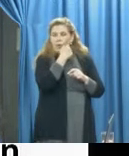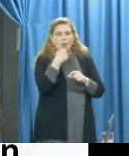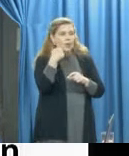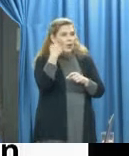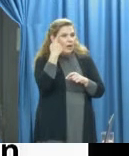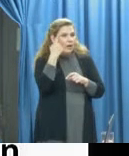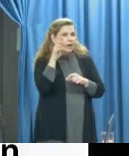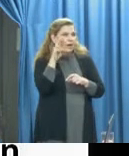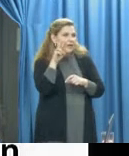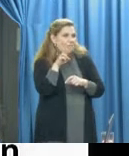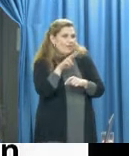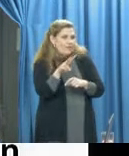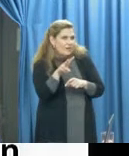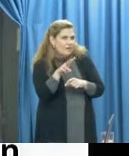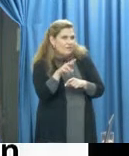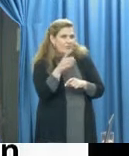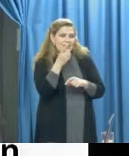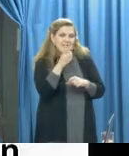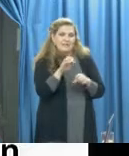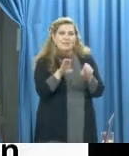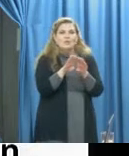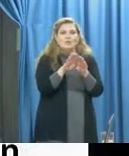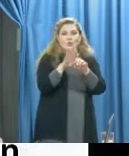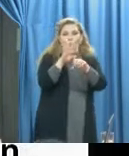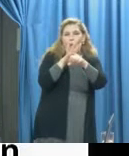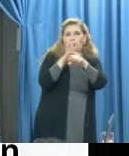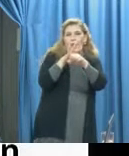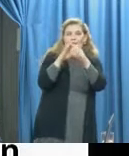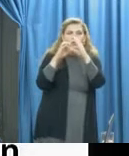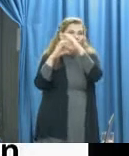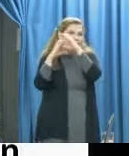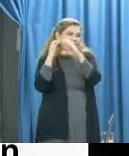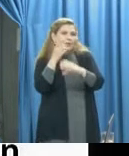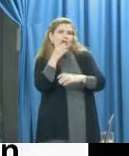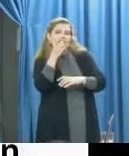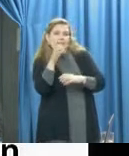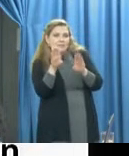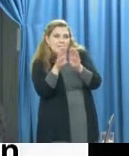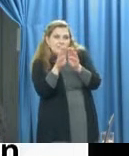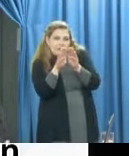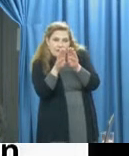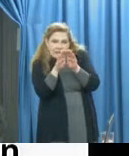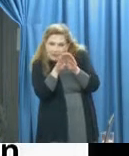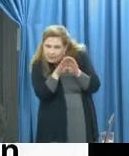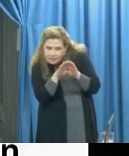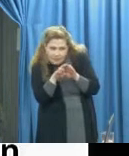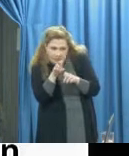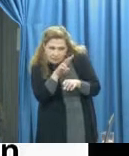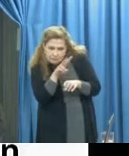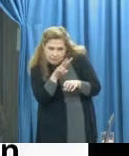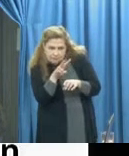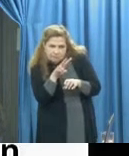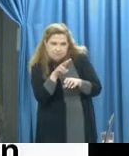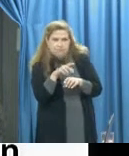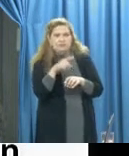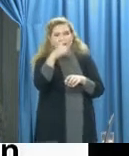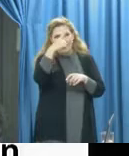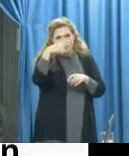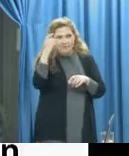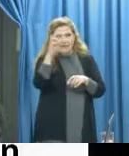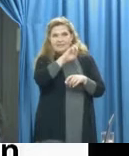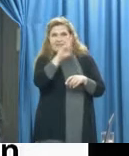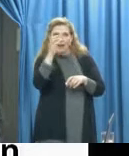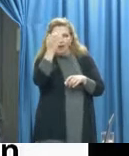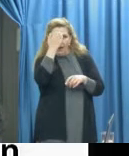les decimos diagnósticos de camión, es un síndrome de Down, ¿no? Conocemos sus características clínicas. Entonces, ya